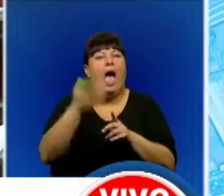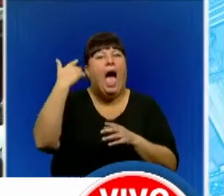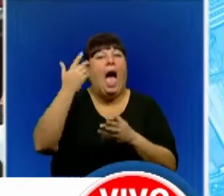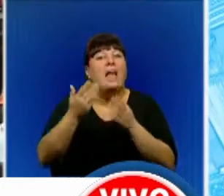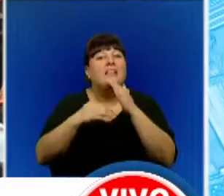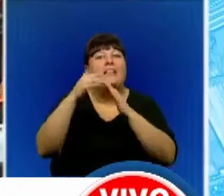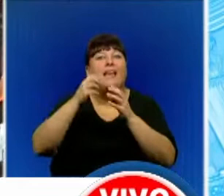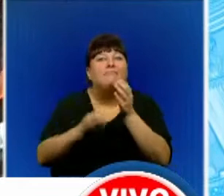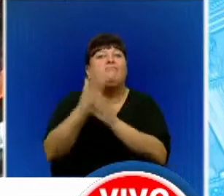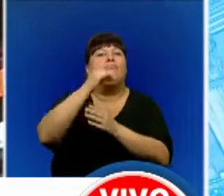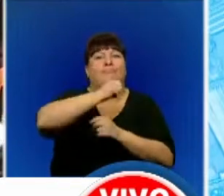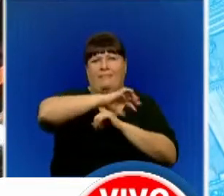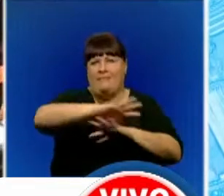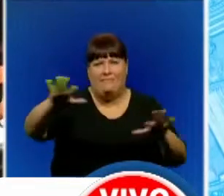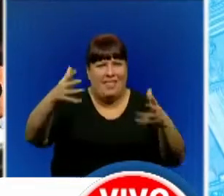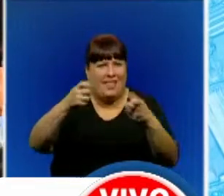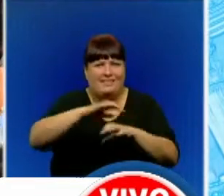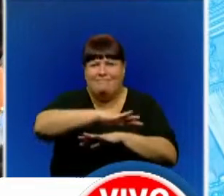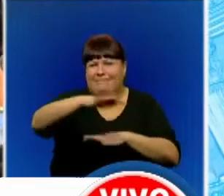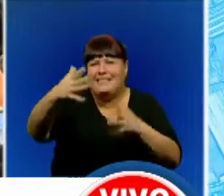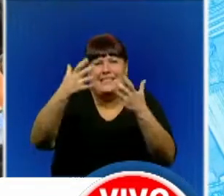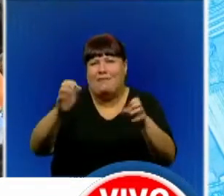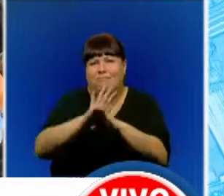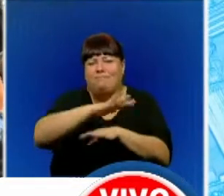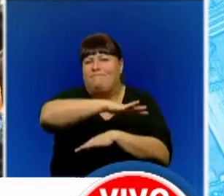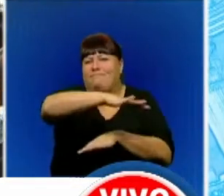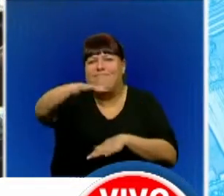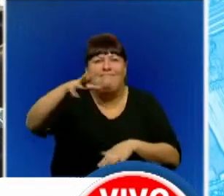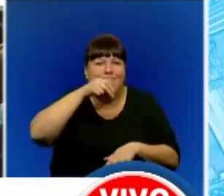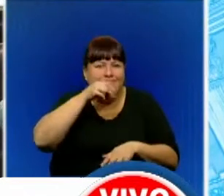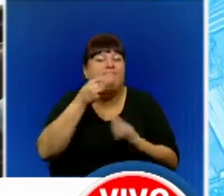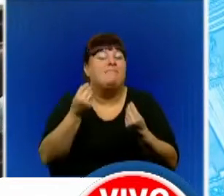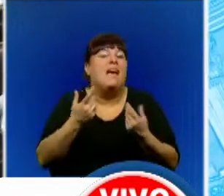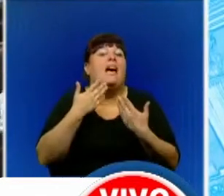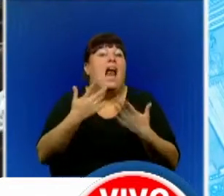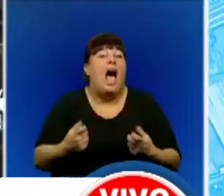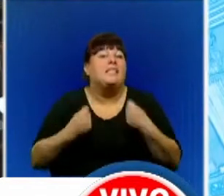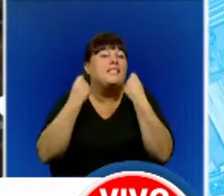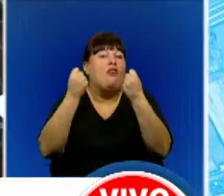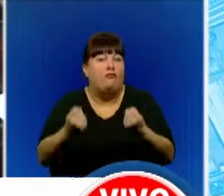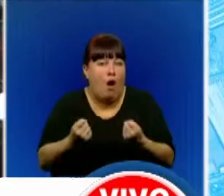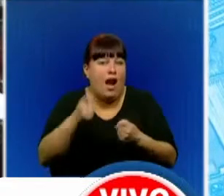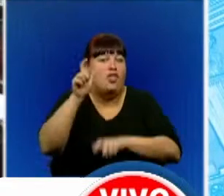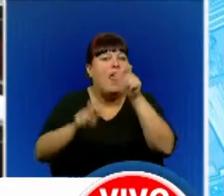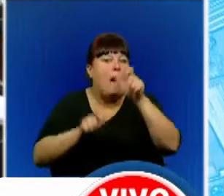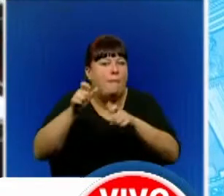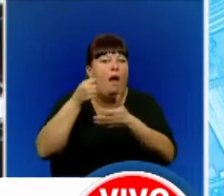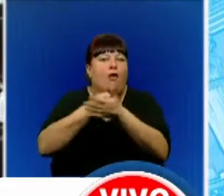desierto. Es un oasis hecho en un desierto con el esfuerzo de su